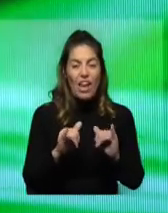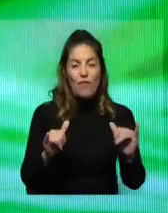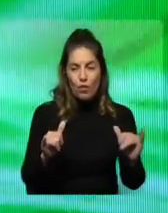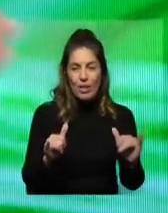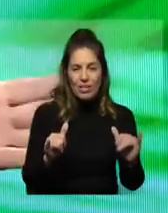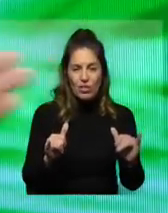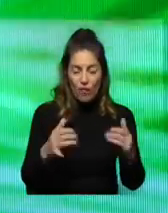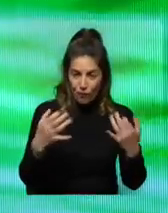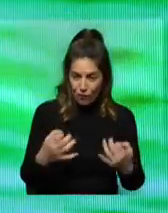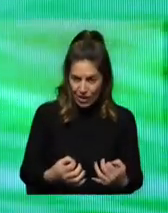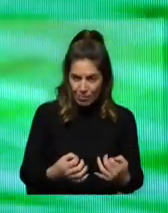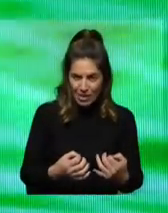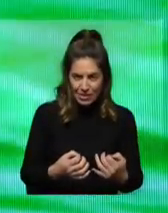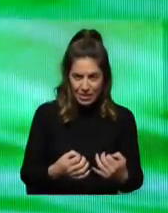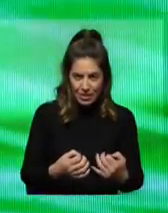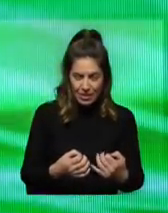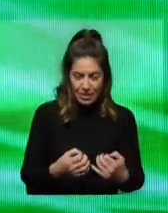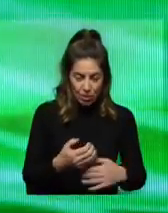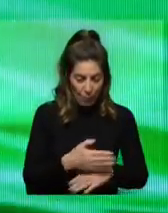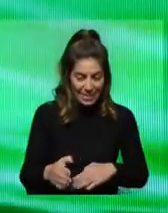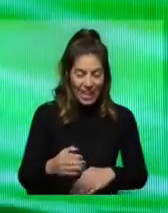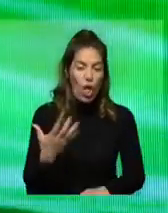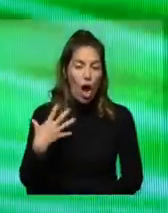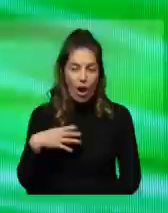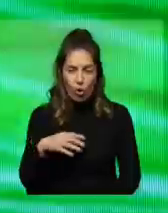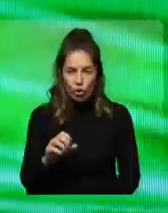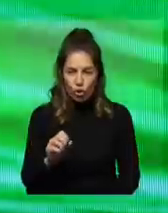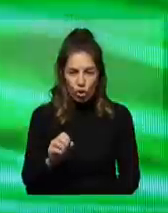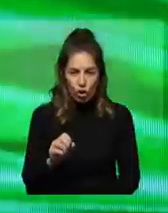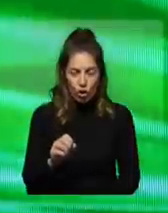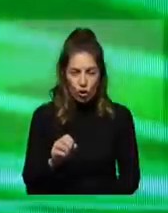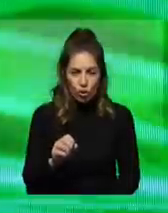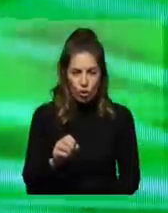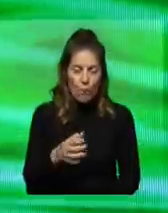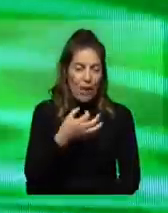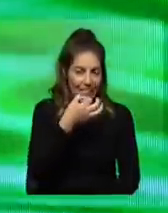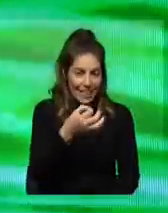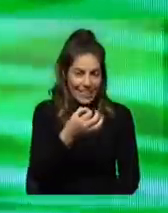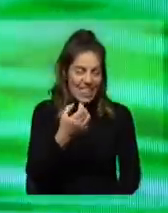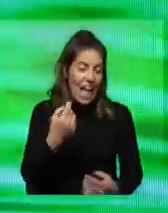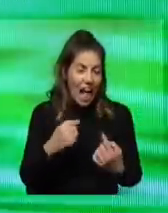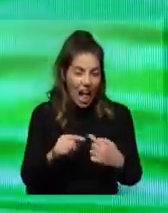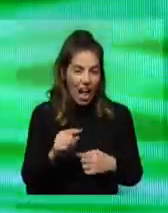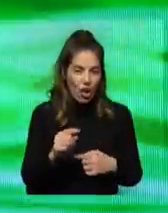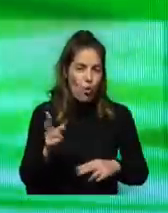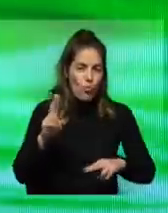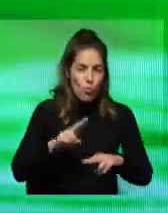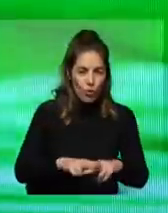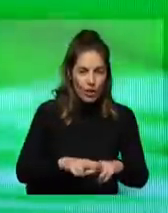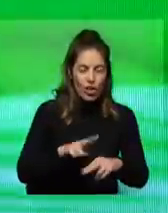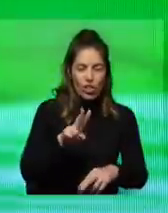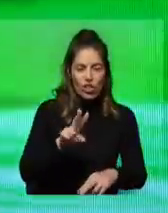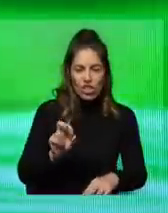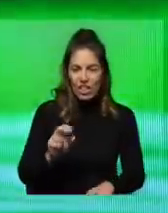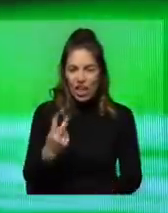firmes vamos a tener pasado agosto pero para decir algo fallecieron 202